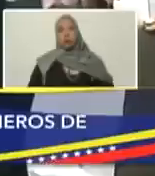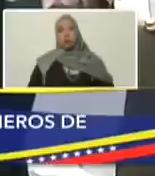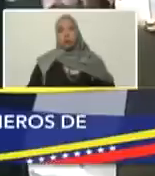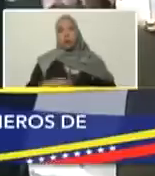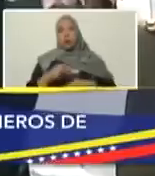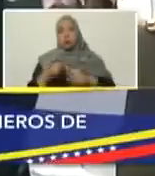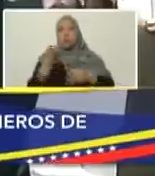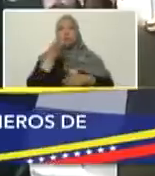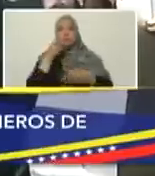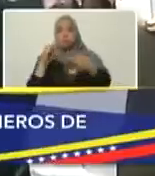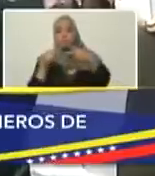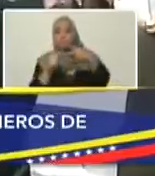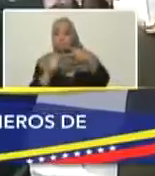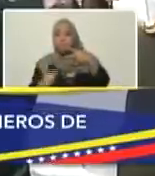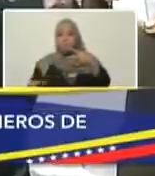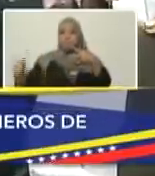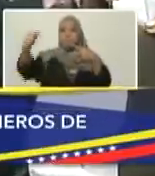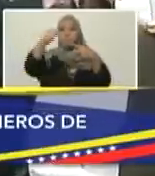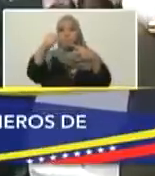superiores